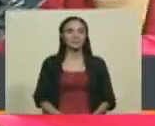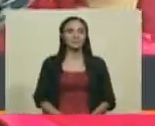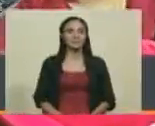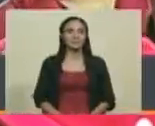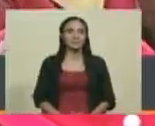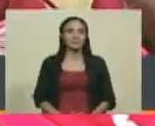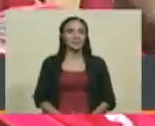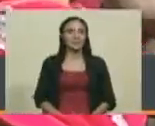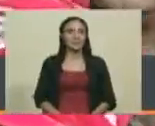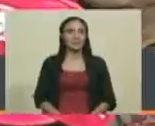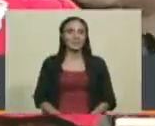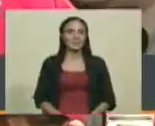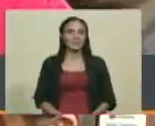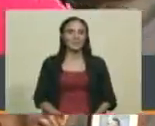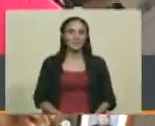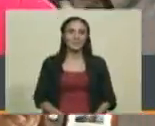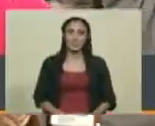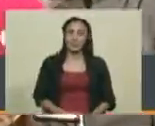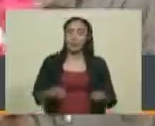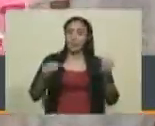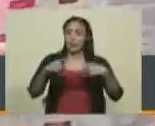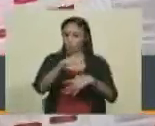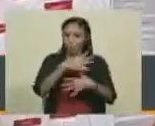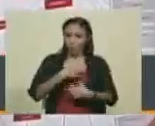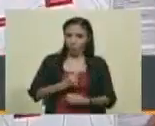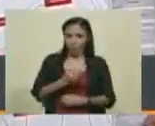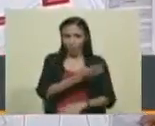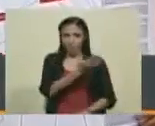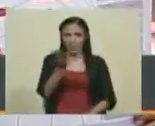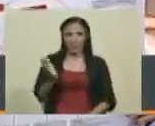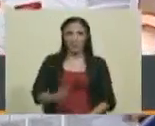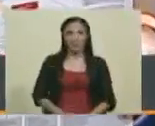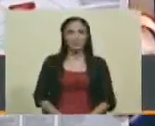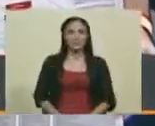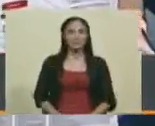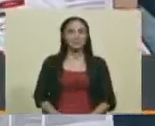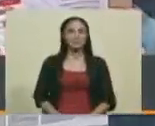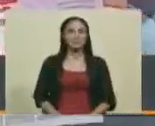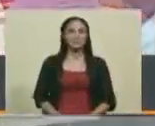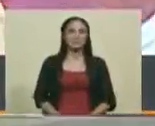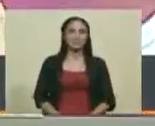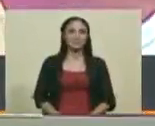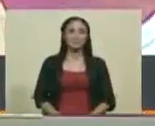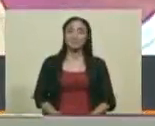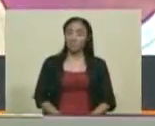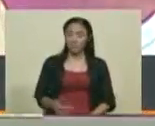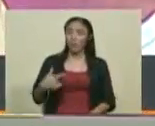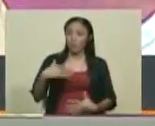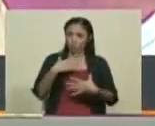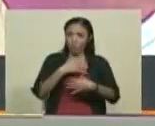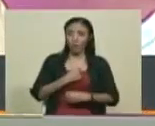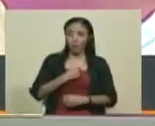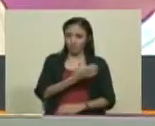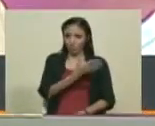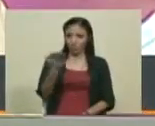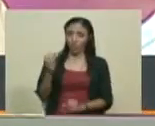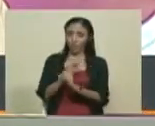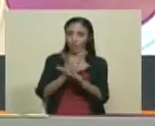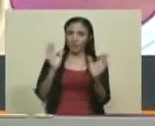Yo confío en ustedes, confío totalmente, porque ustedes saben